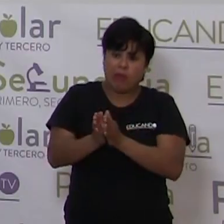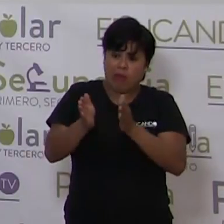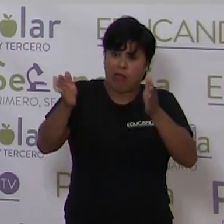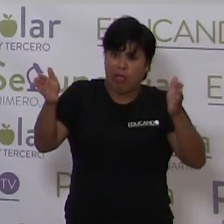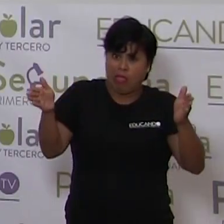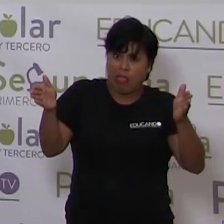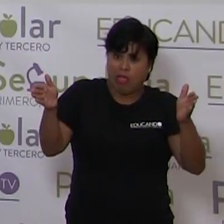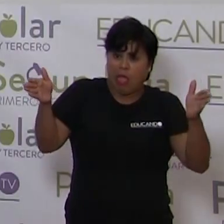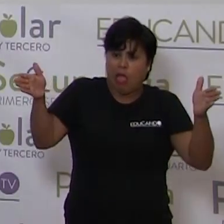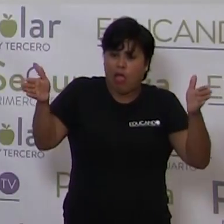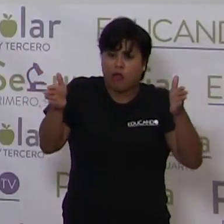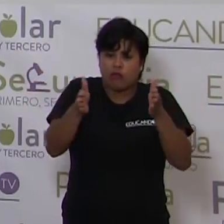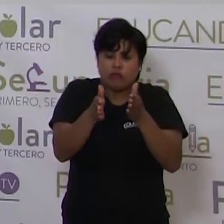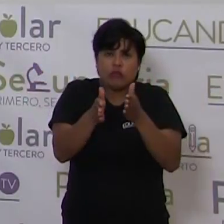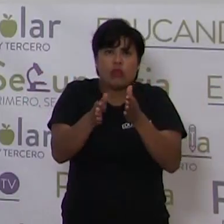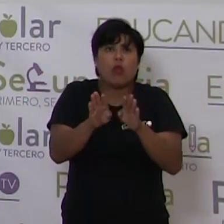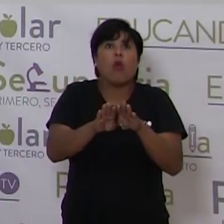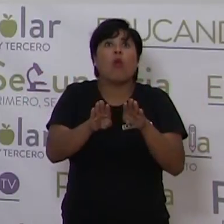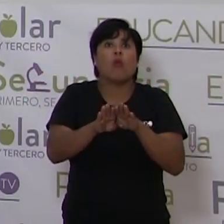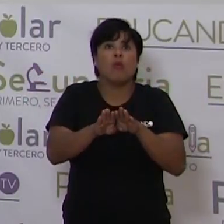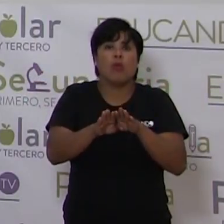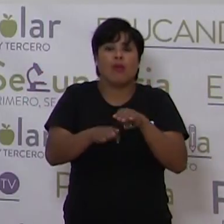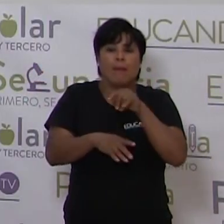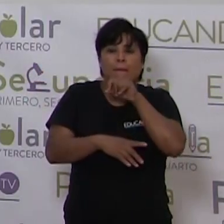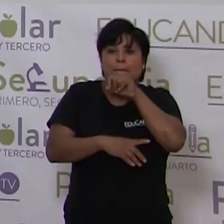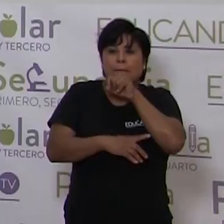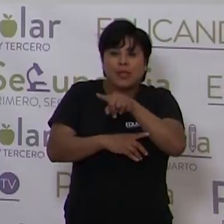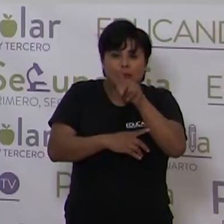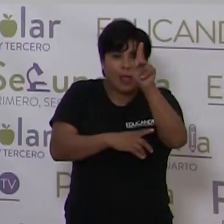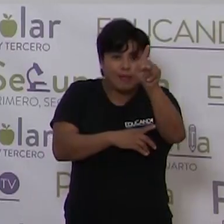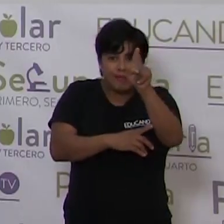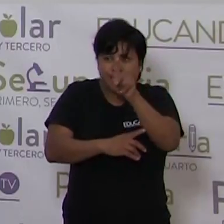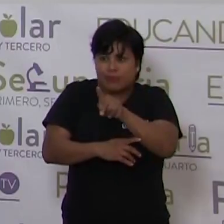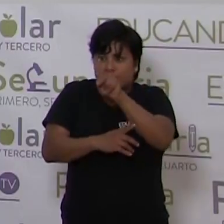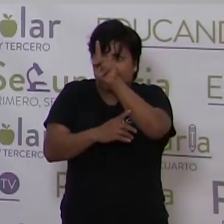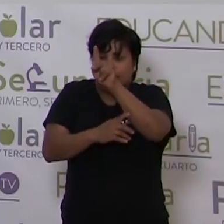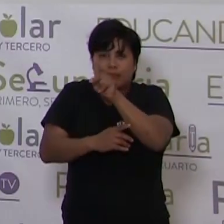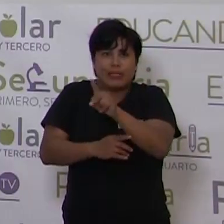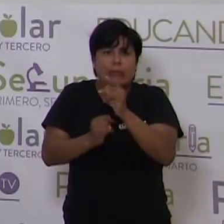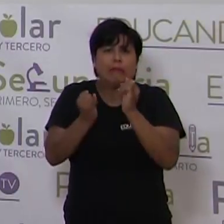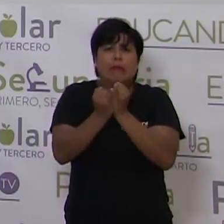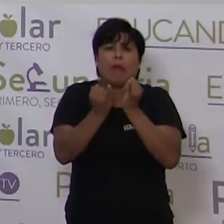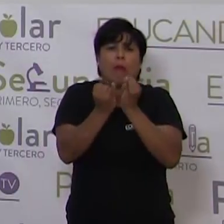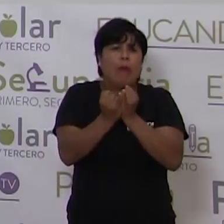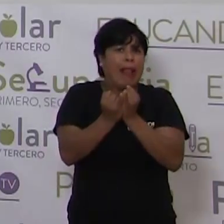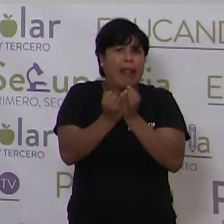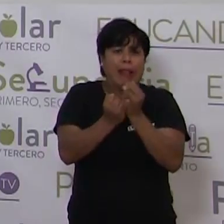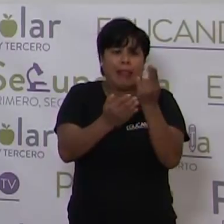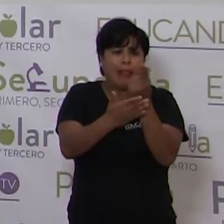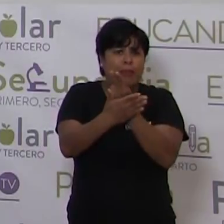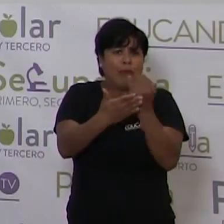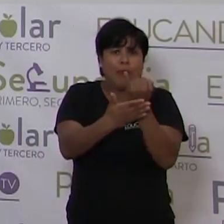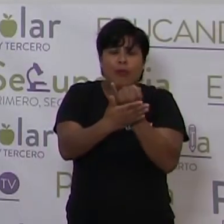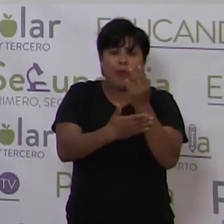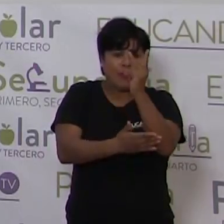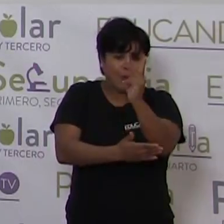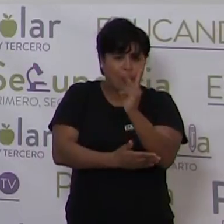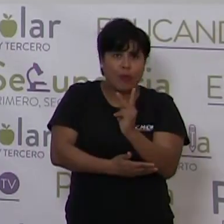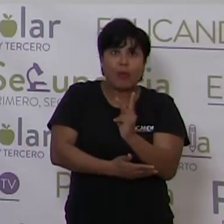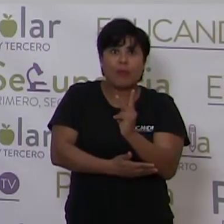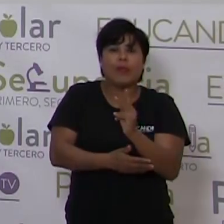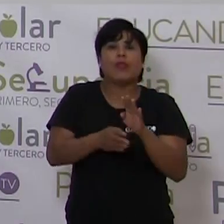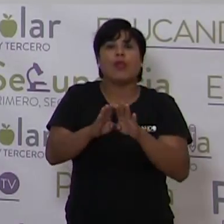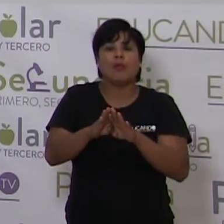tan chiquitas con la misma proporción, con la misma forma, figura? Pues para eso se utiliza